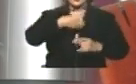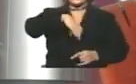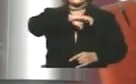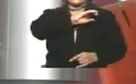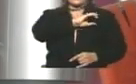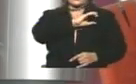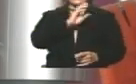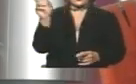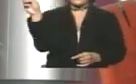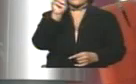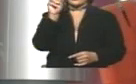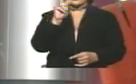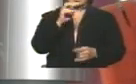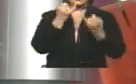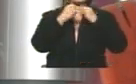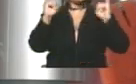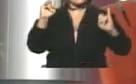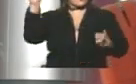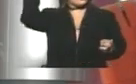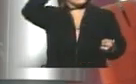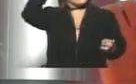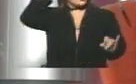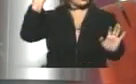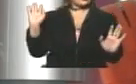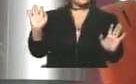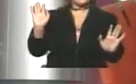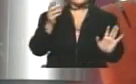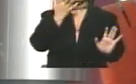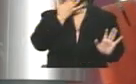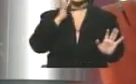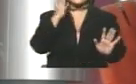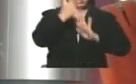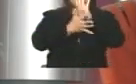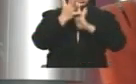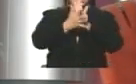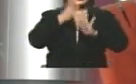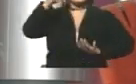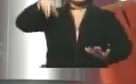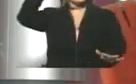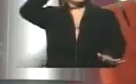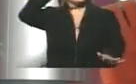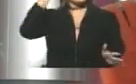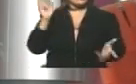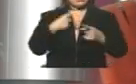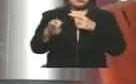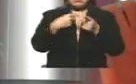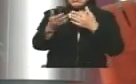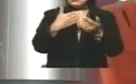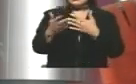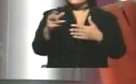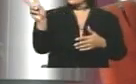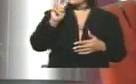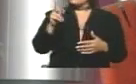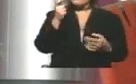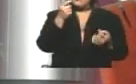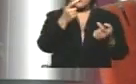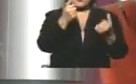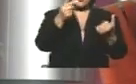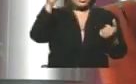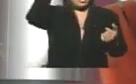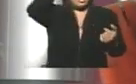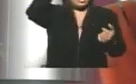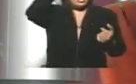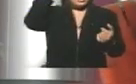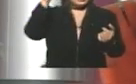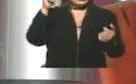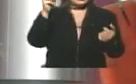tenemos en Venezuela idiomas indígenas. Sin embargo, tú hablas con cualquier venezolano y son pocos los que dominan